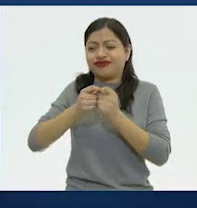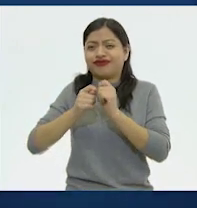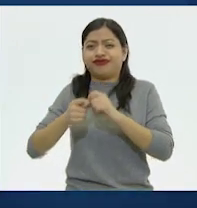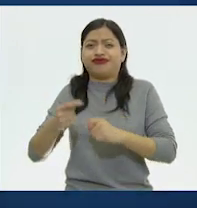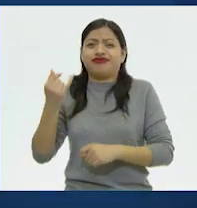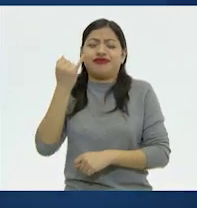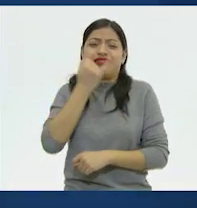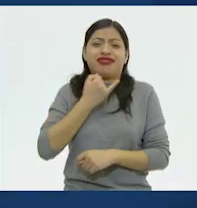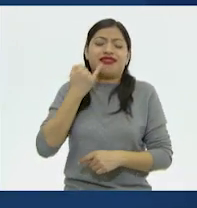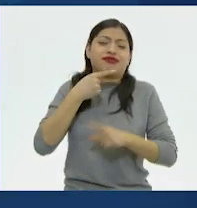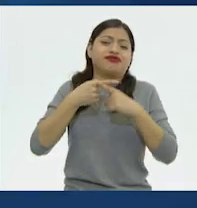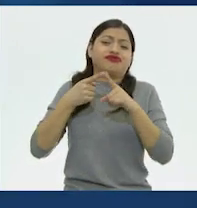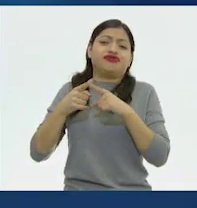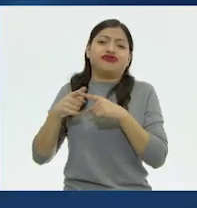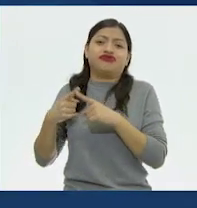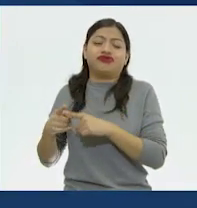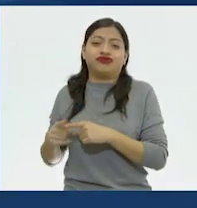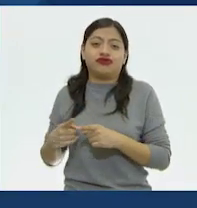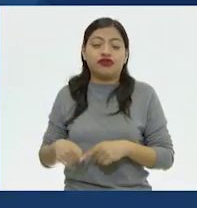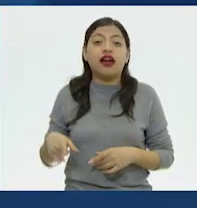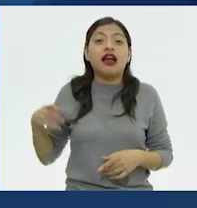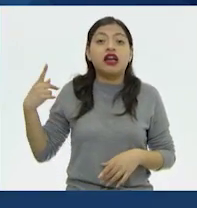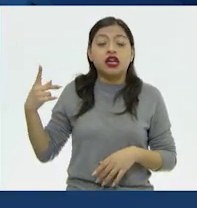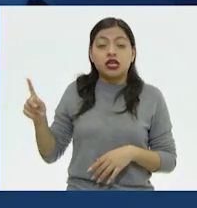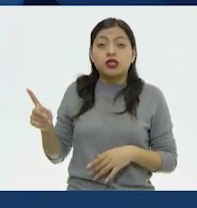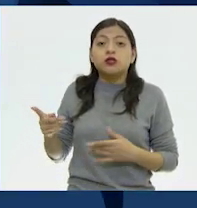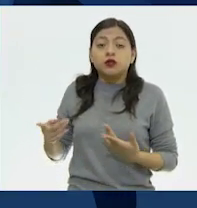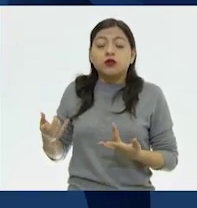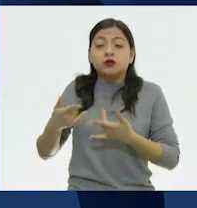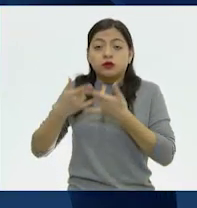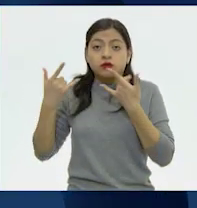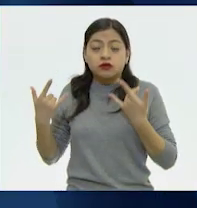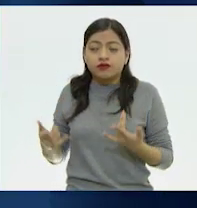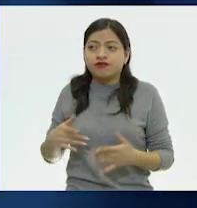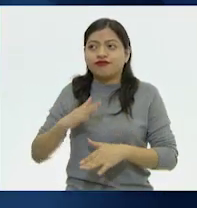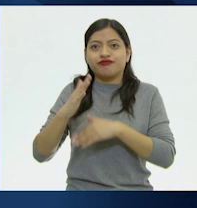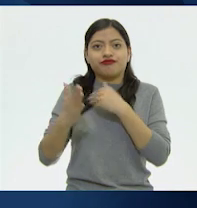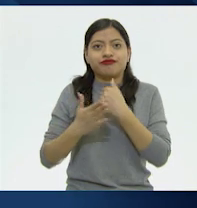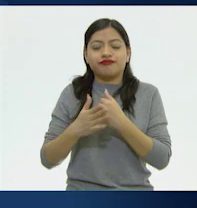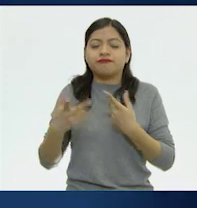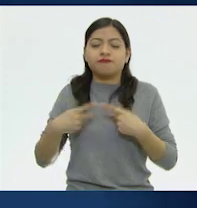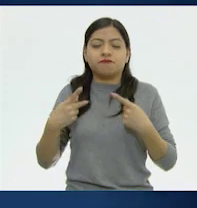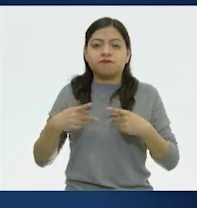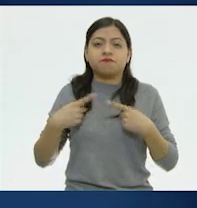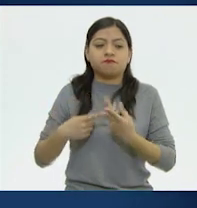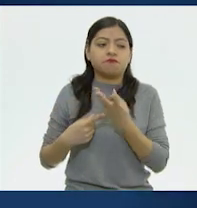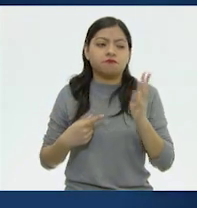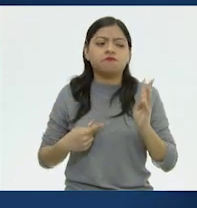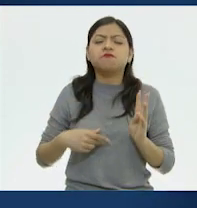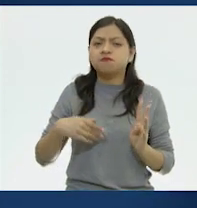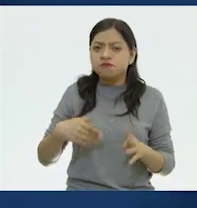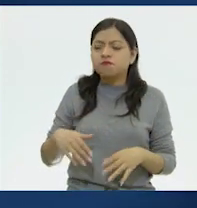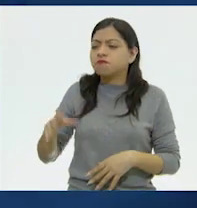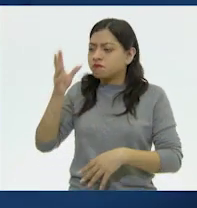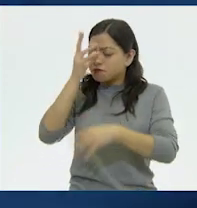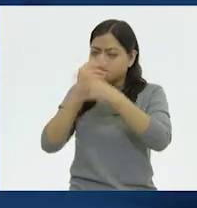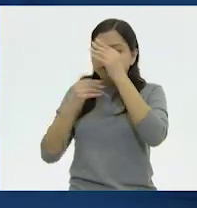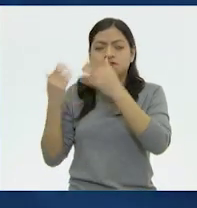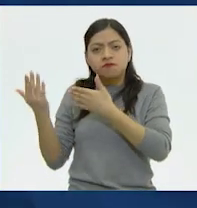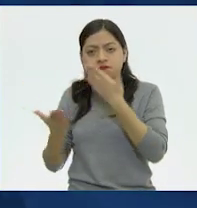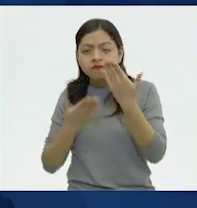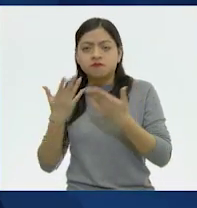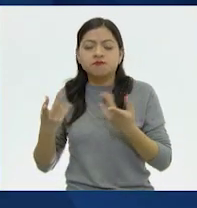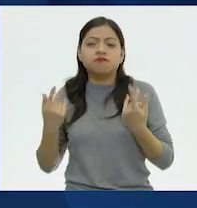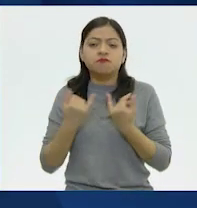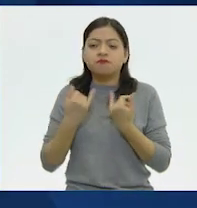obra literaria y fotográfica sigue siendo motivo de innumerables estudios, homenajes y reapropiaciones. Vital